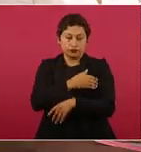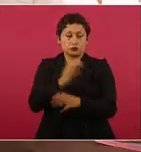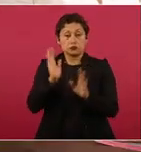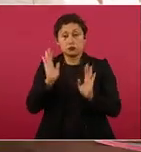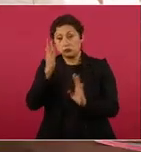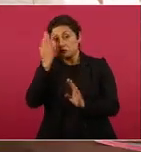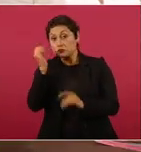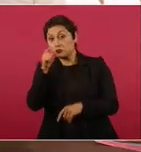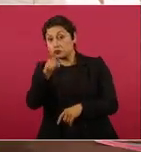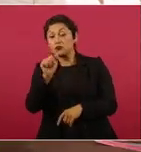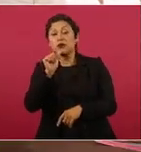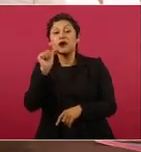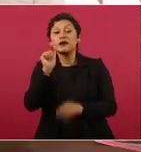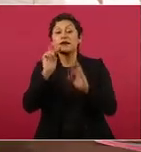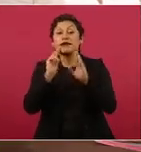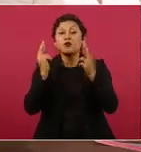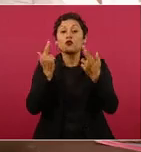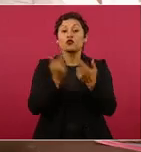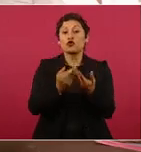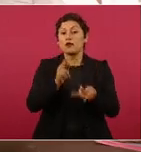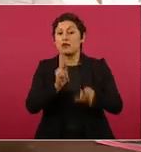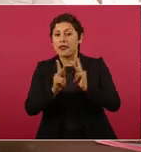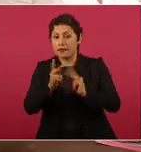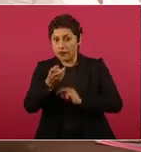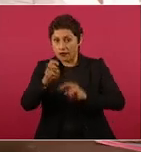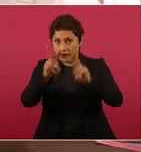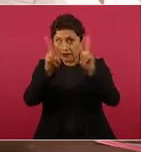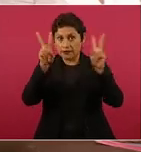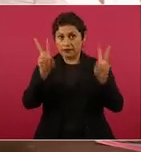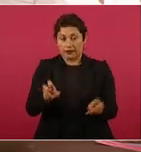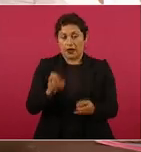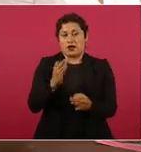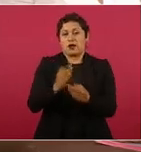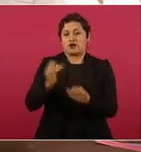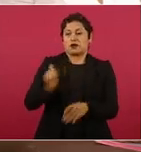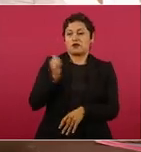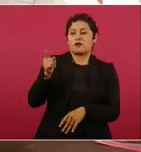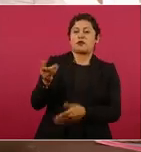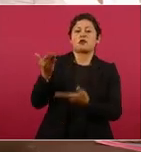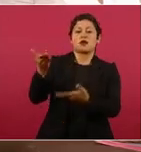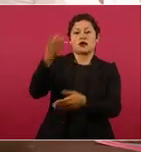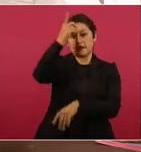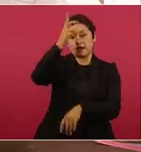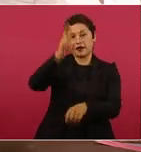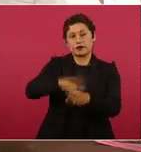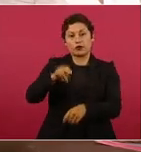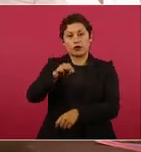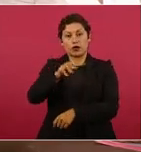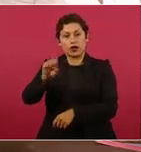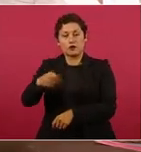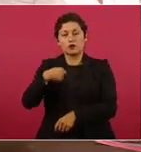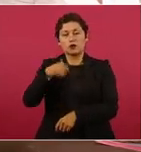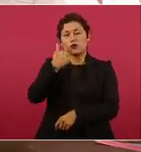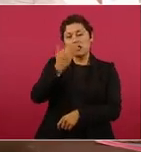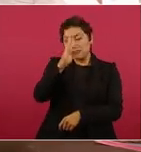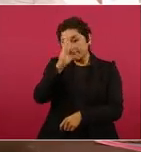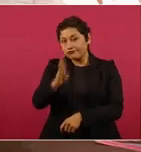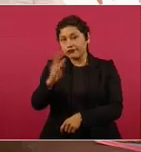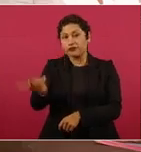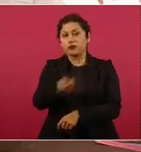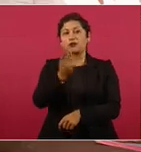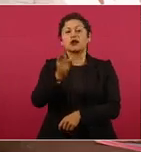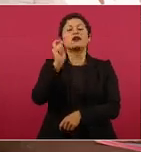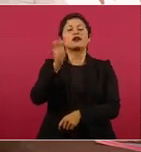gabinete. Y tomando en cuenta que está aquí el director del Seguro Social, quiero preguntarle, en algunos estados como